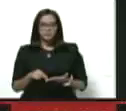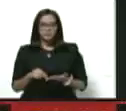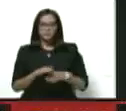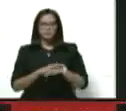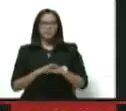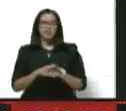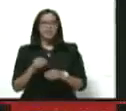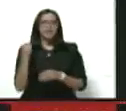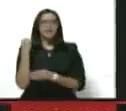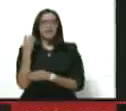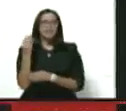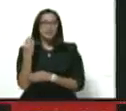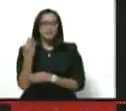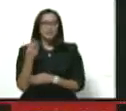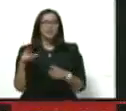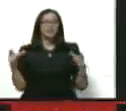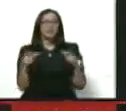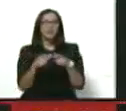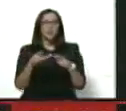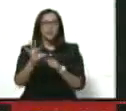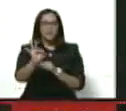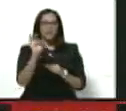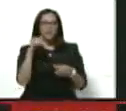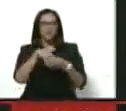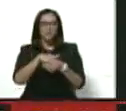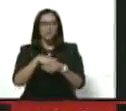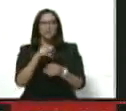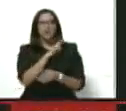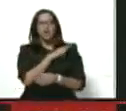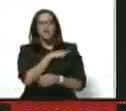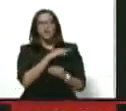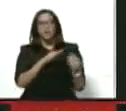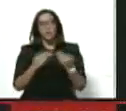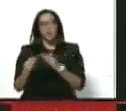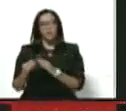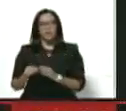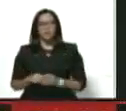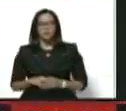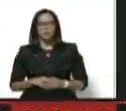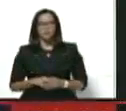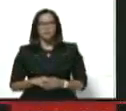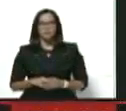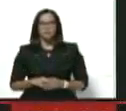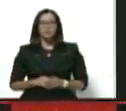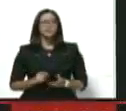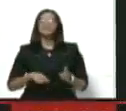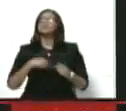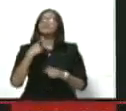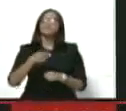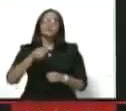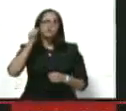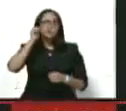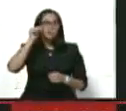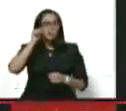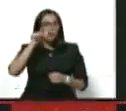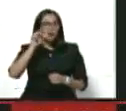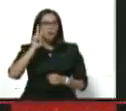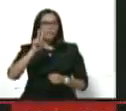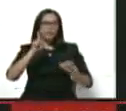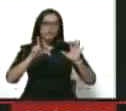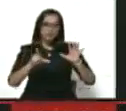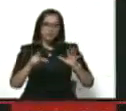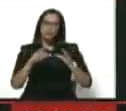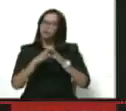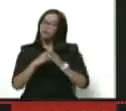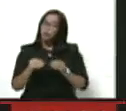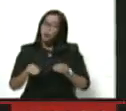reunión y elección de los jefes y jefas de comunidad. El próximo sábado 27, todo